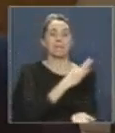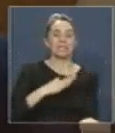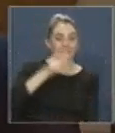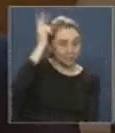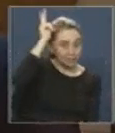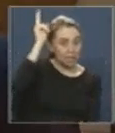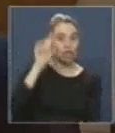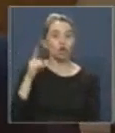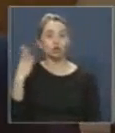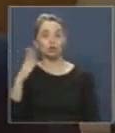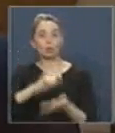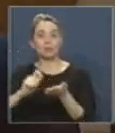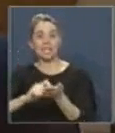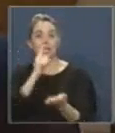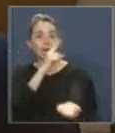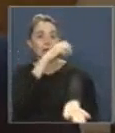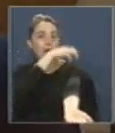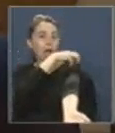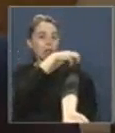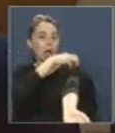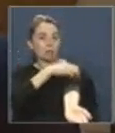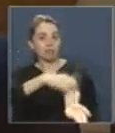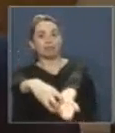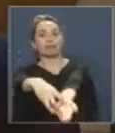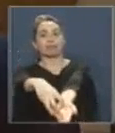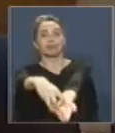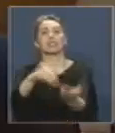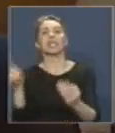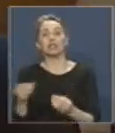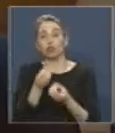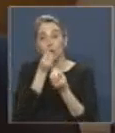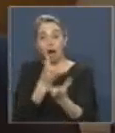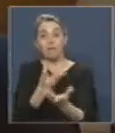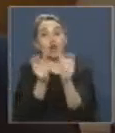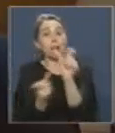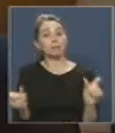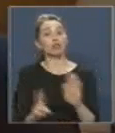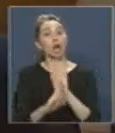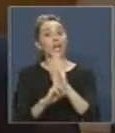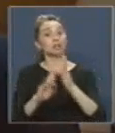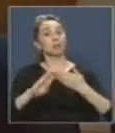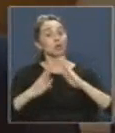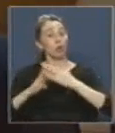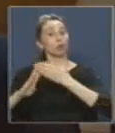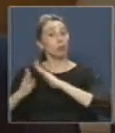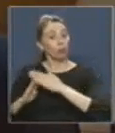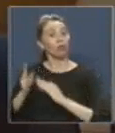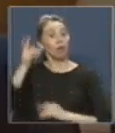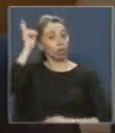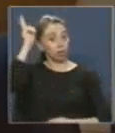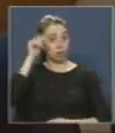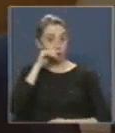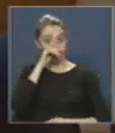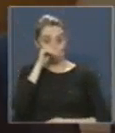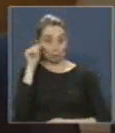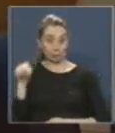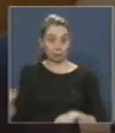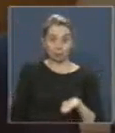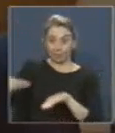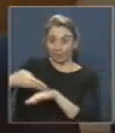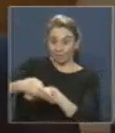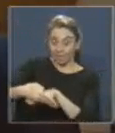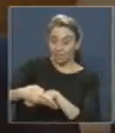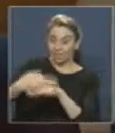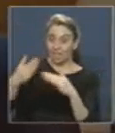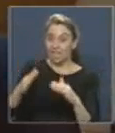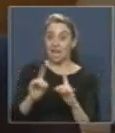norte y sur, que es lo que plantearon los representantes de los pueblos indígenas. Así que espero, con esta visita, de haber escuchado